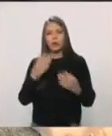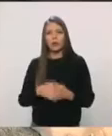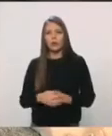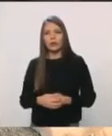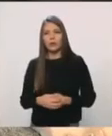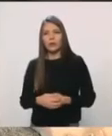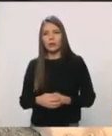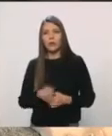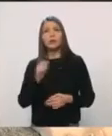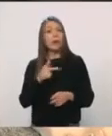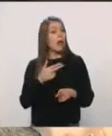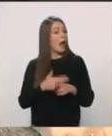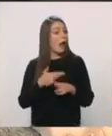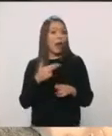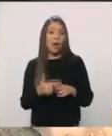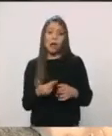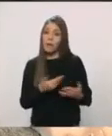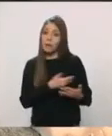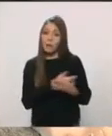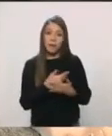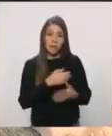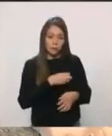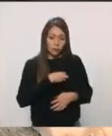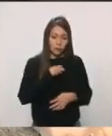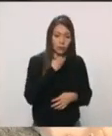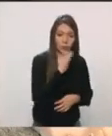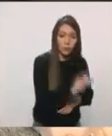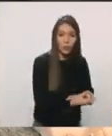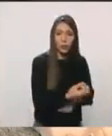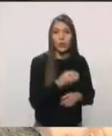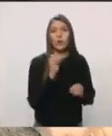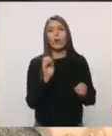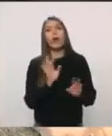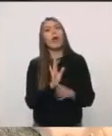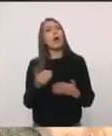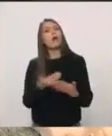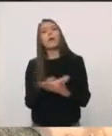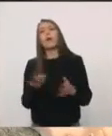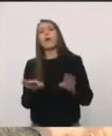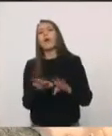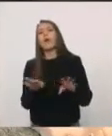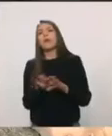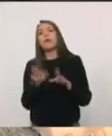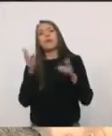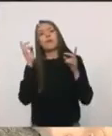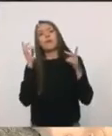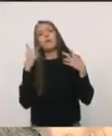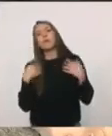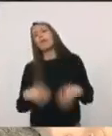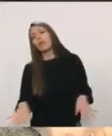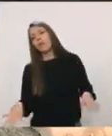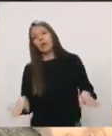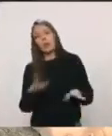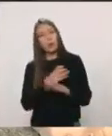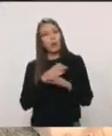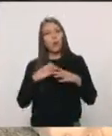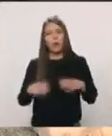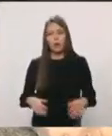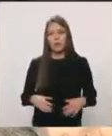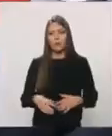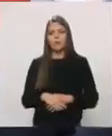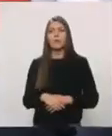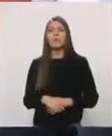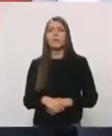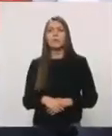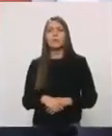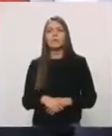bebé arroje el objeto o ya se ponga completamente Uy, no, flácido. que eso ya sería... Las veces que sean necesarias. ¿Qué